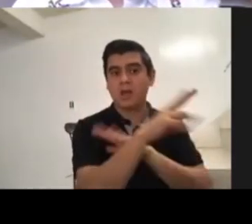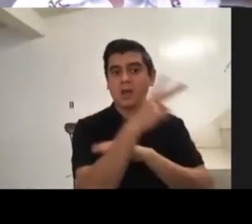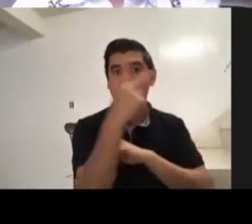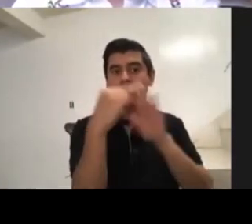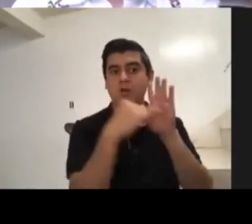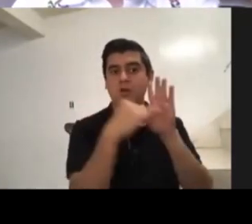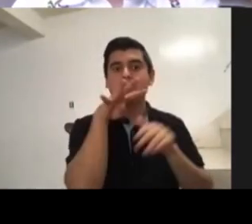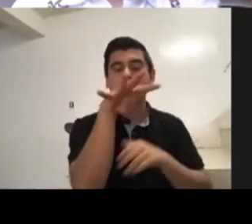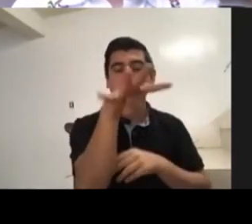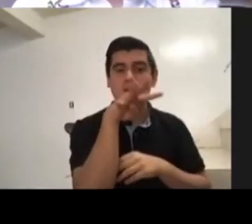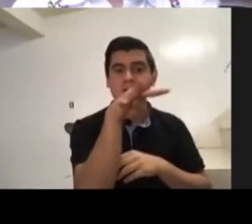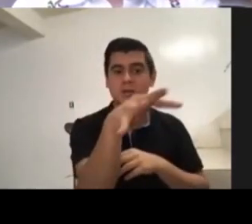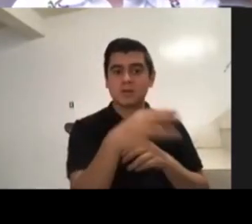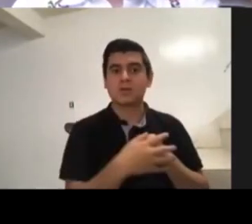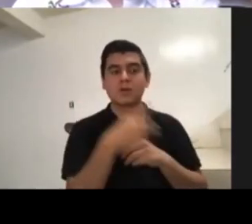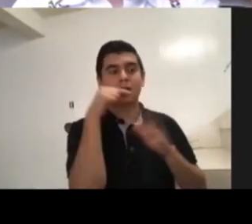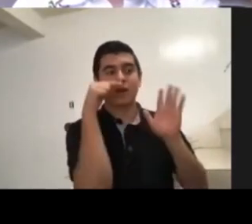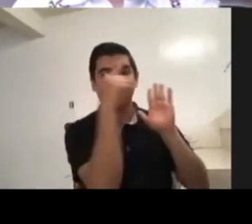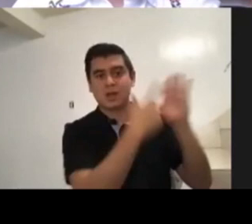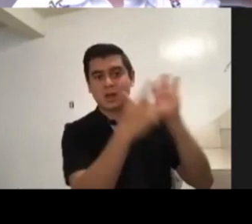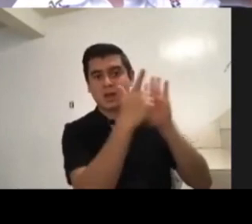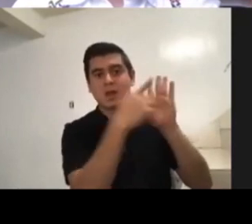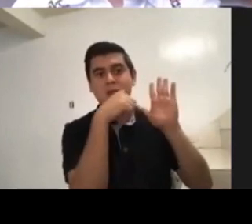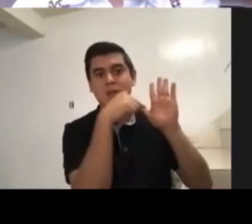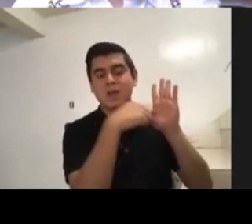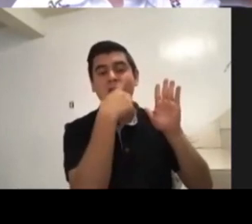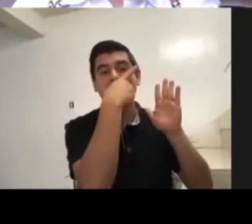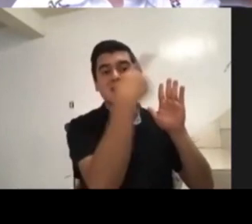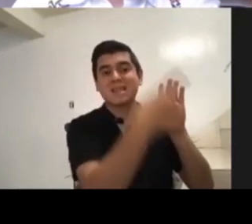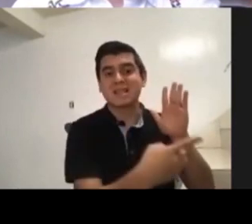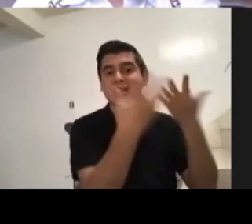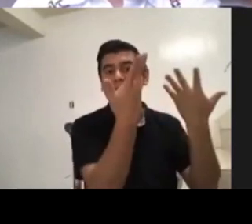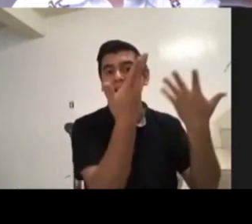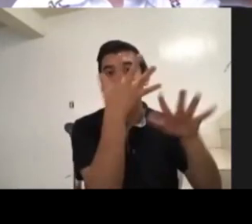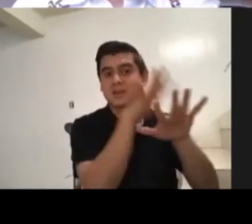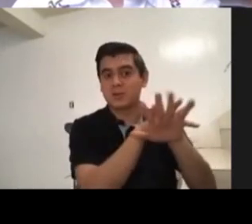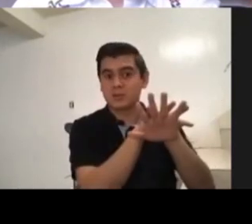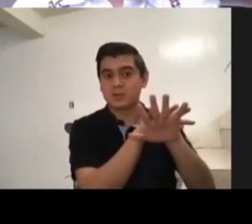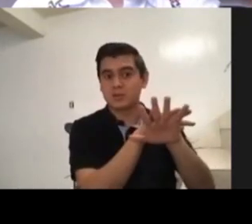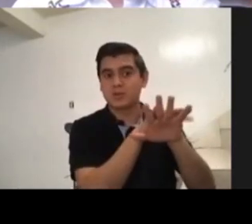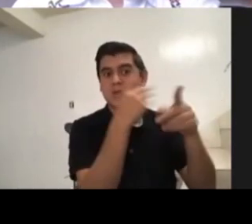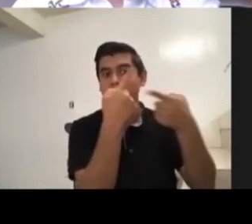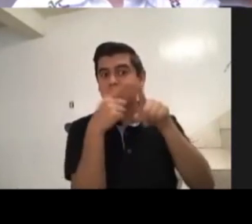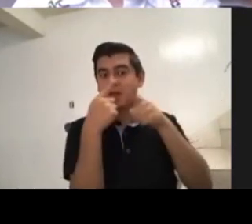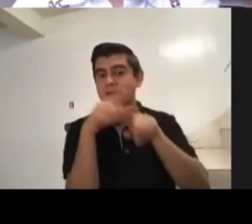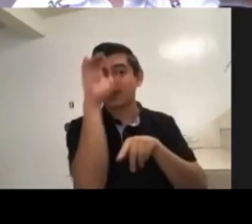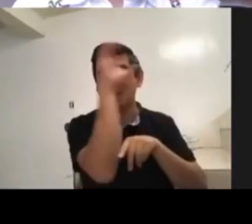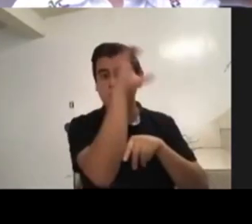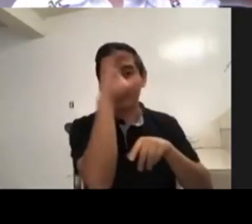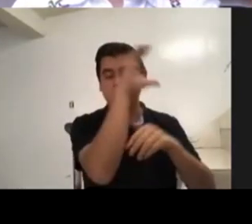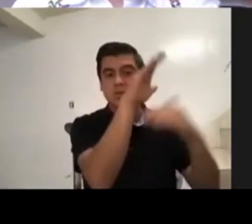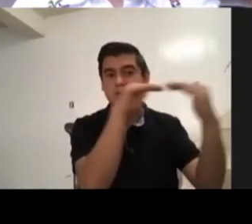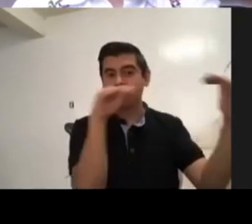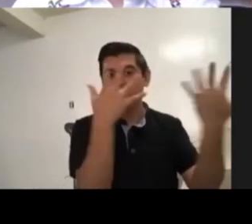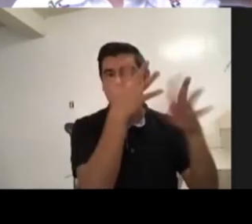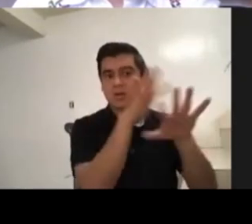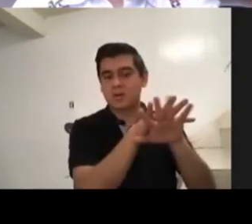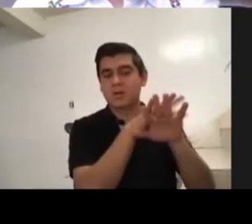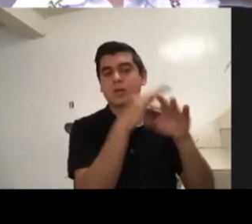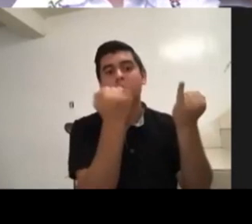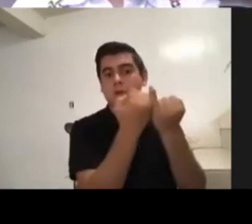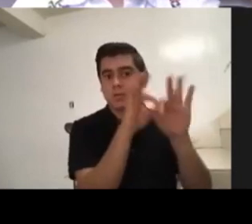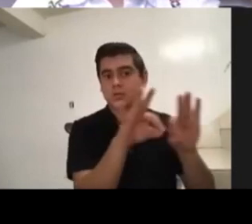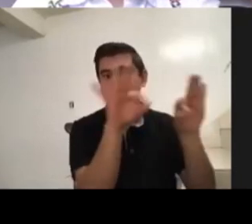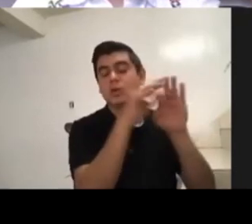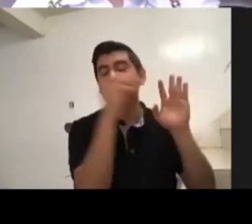la inclusión y la interculturalidad como características centrales del sistema educativo